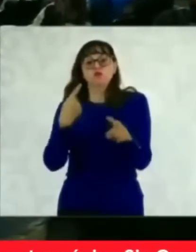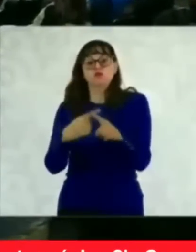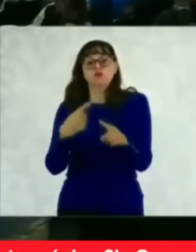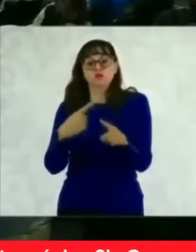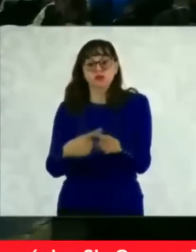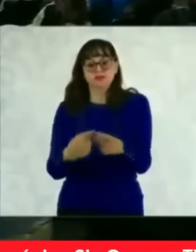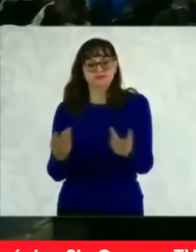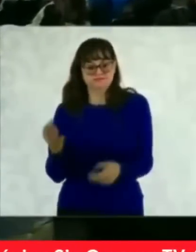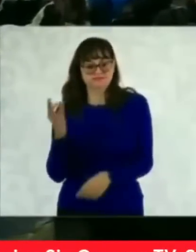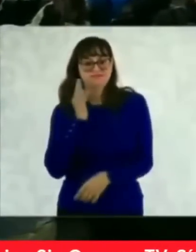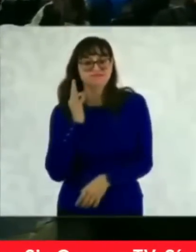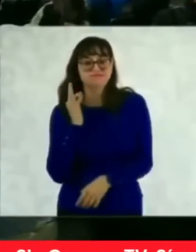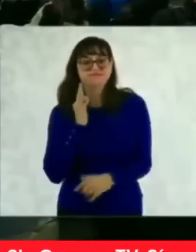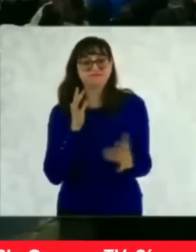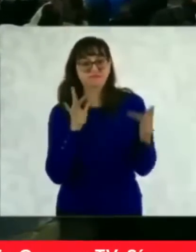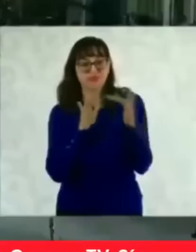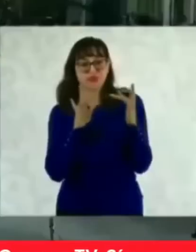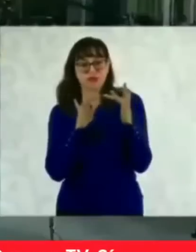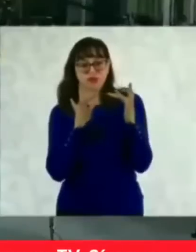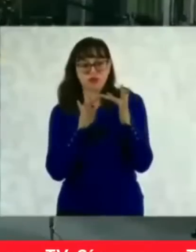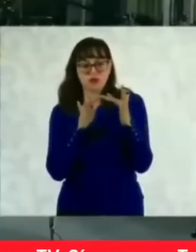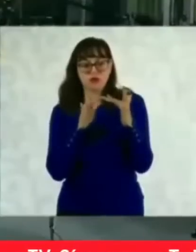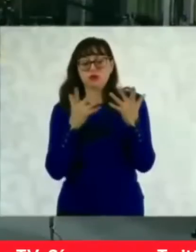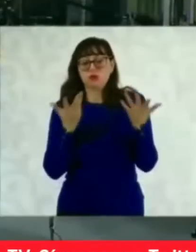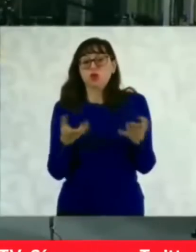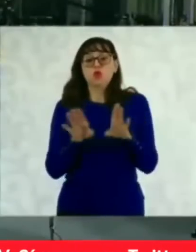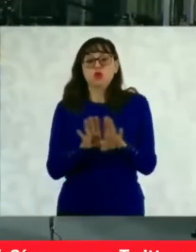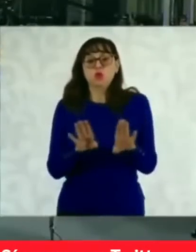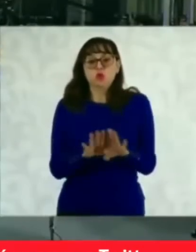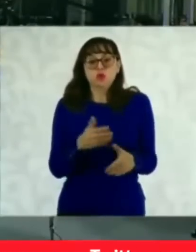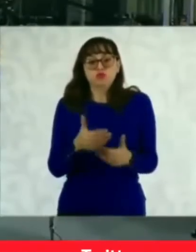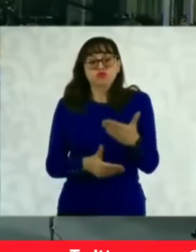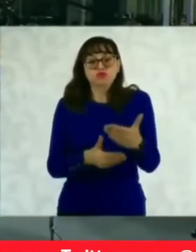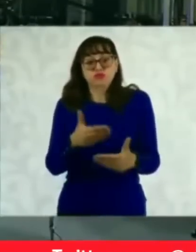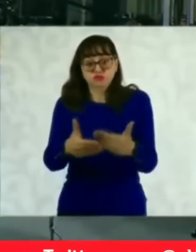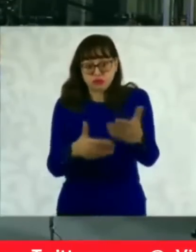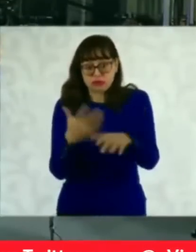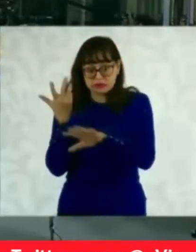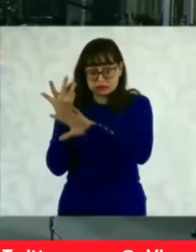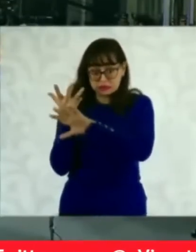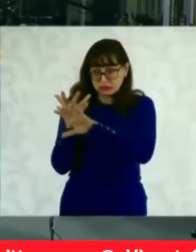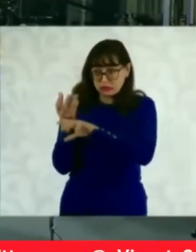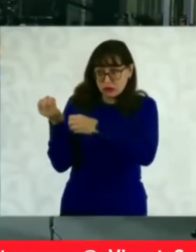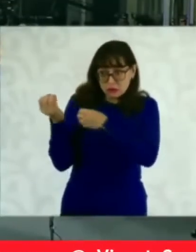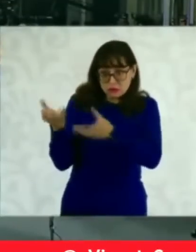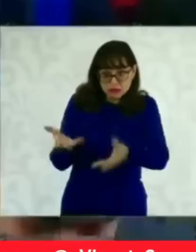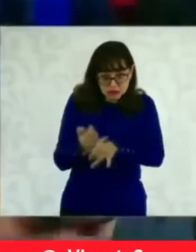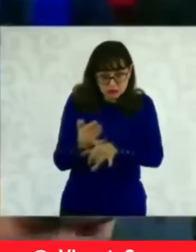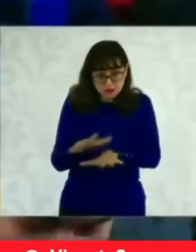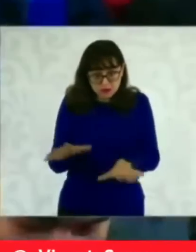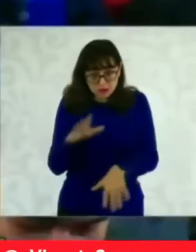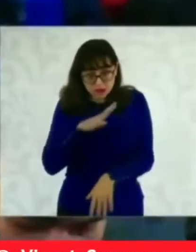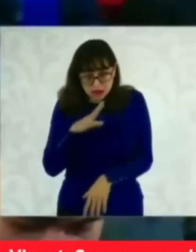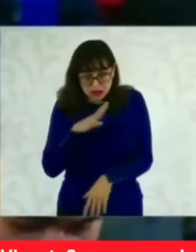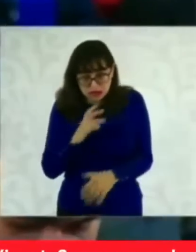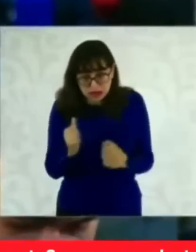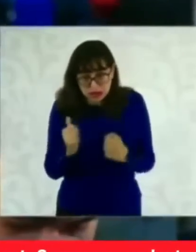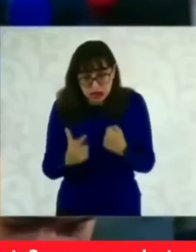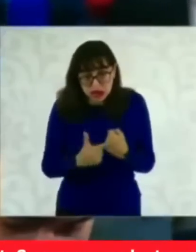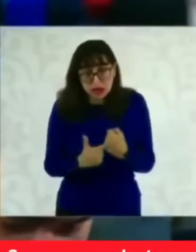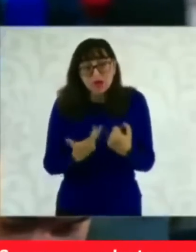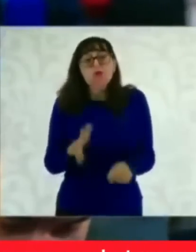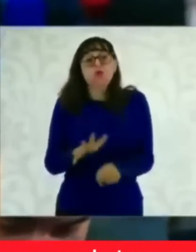el enlace o la comunicación que están teniendo. Primero, saber cómo va esta investigación, todos los datos que han aportado, y también cómo